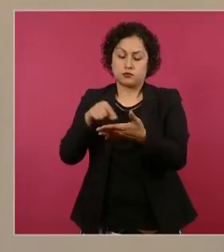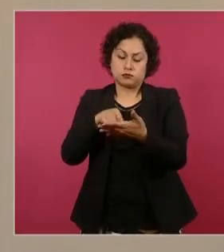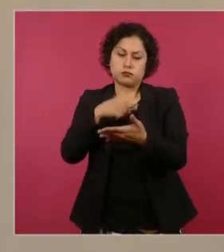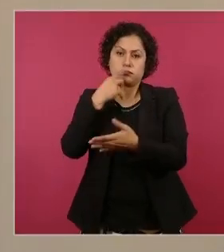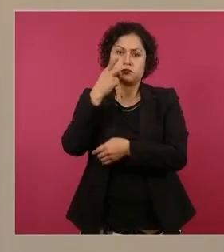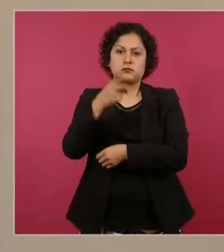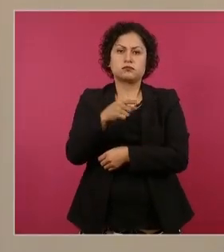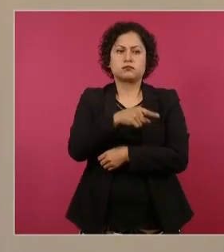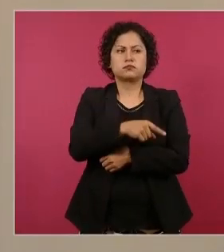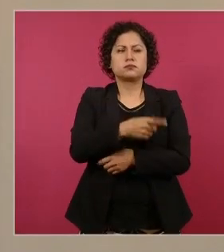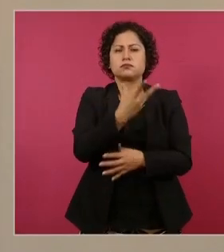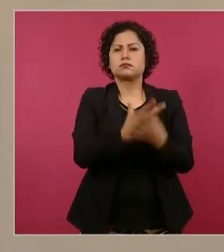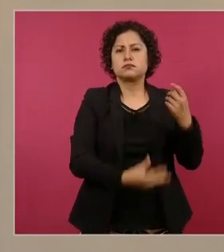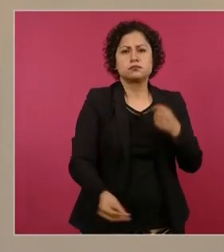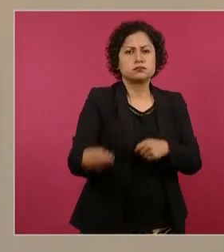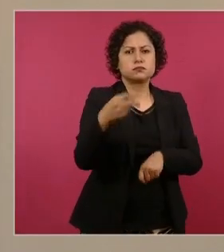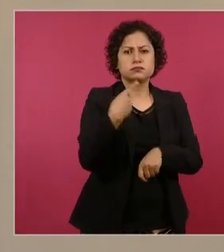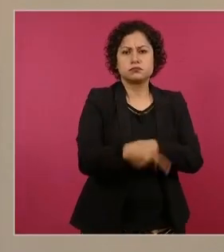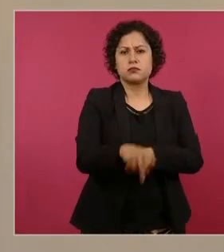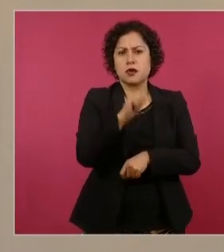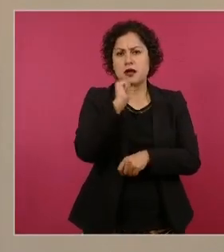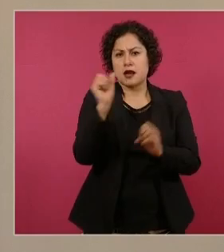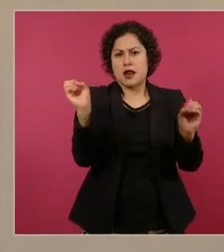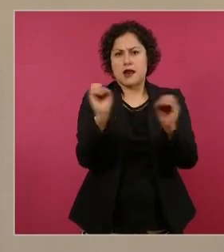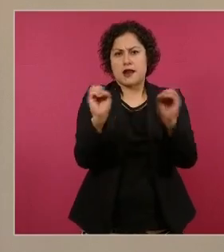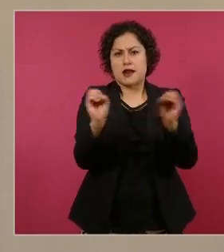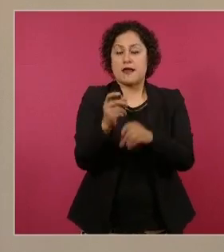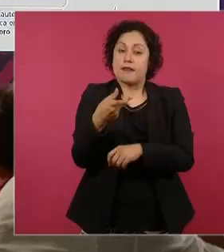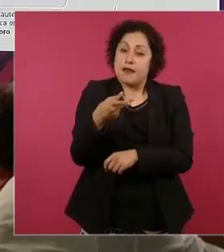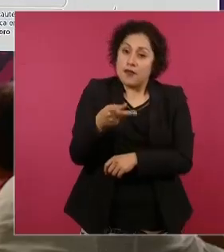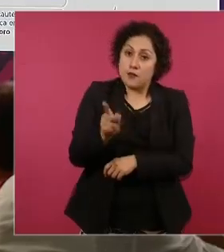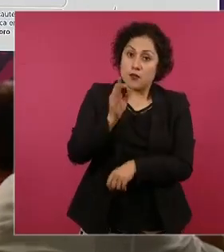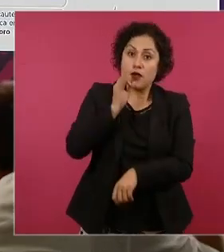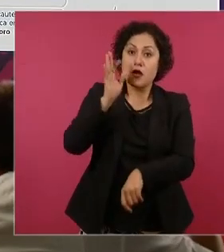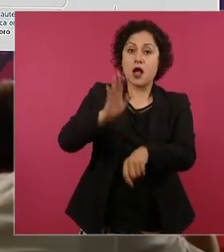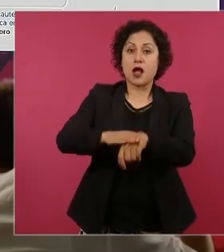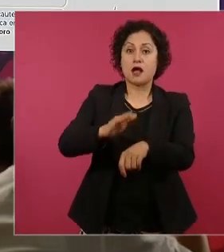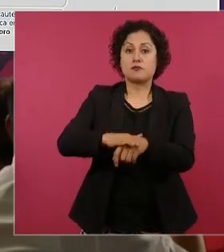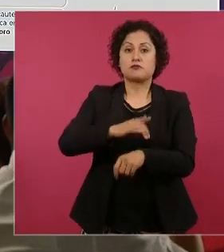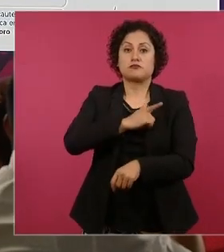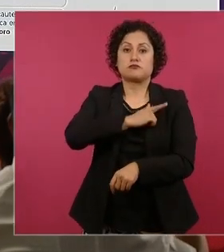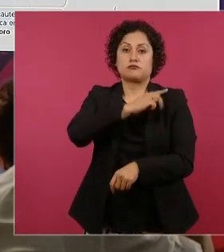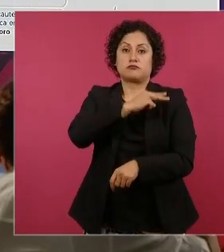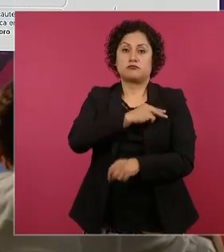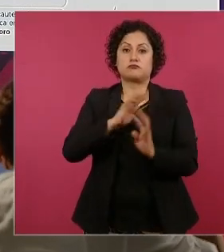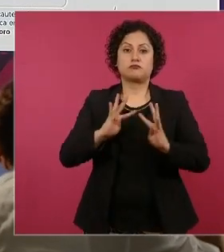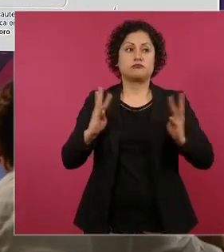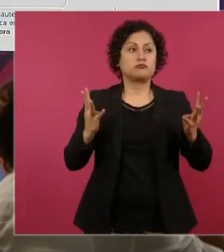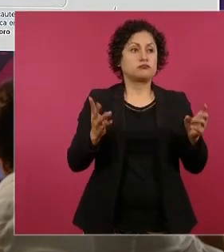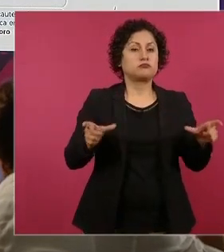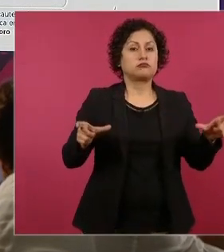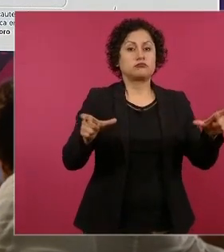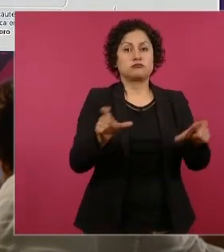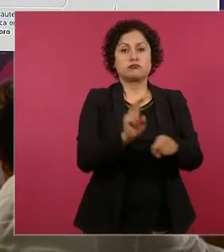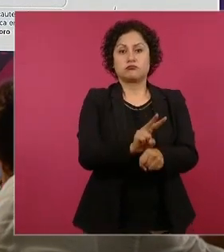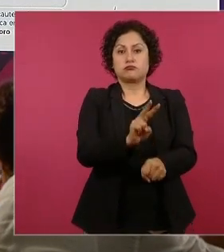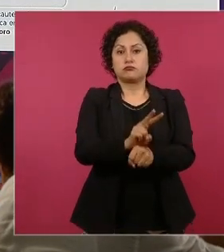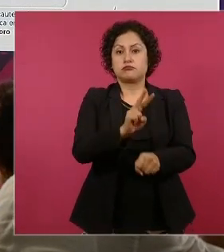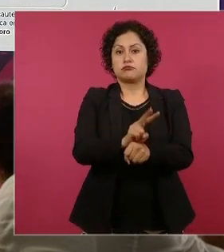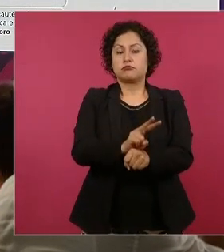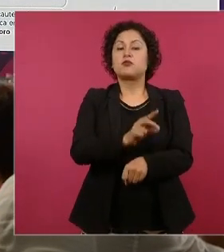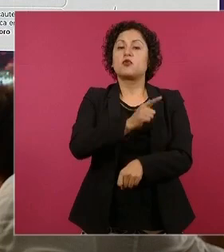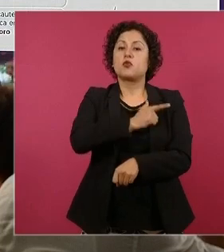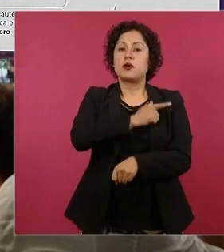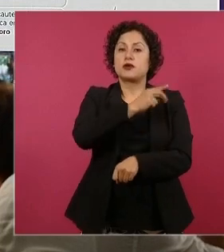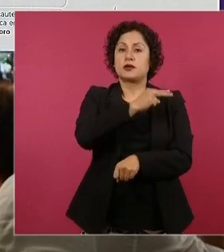procesado. Sin embargo, instruyó que la Guardia Nacional le proporcione seguridad periférica al domicilio. La Guardia le ha